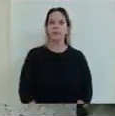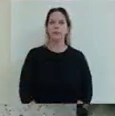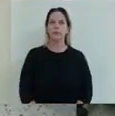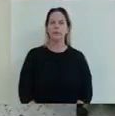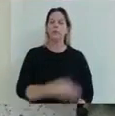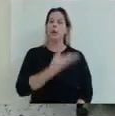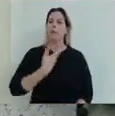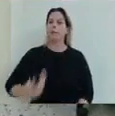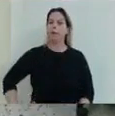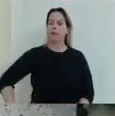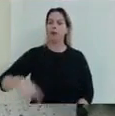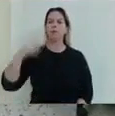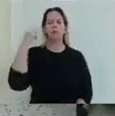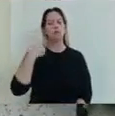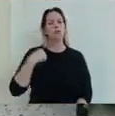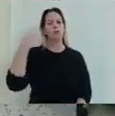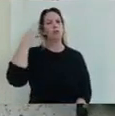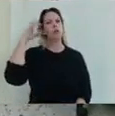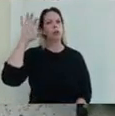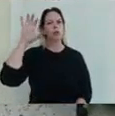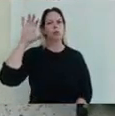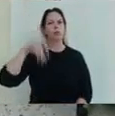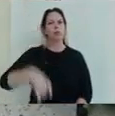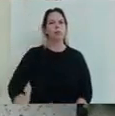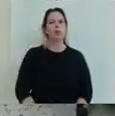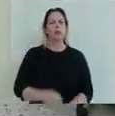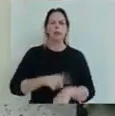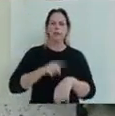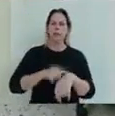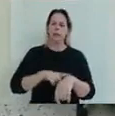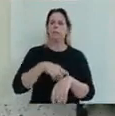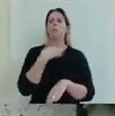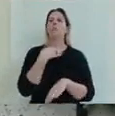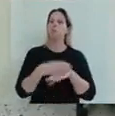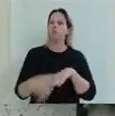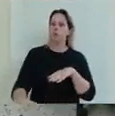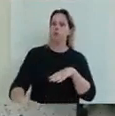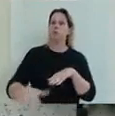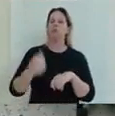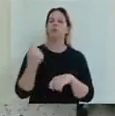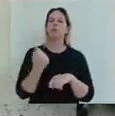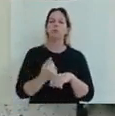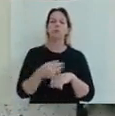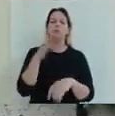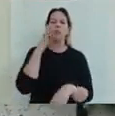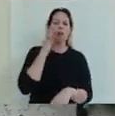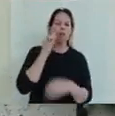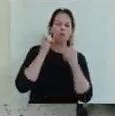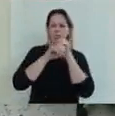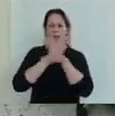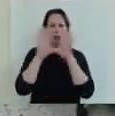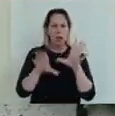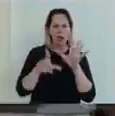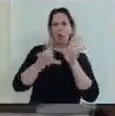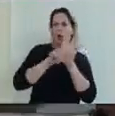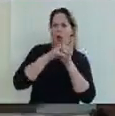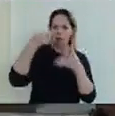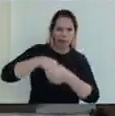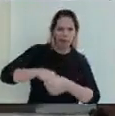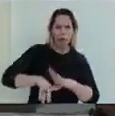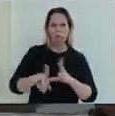que el tiempo que se dedicó a la discusión de algo que está muy claro en el reglamento interno no tiene